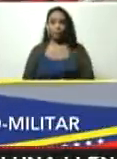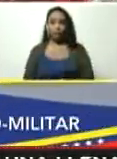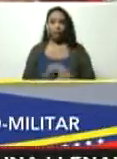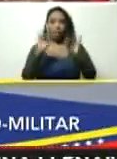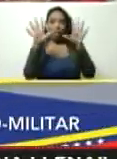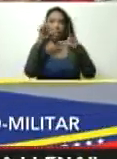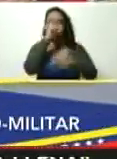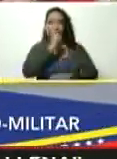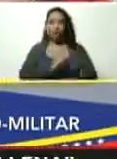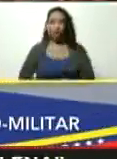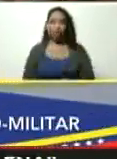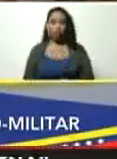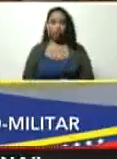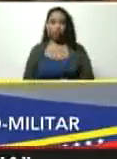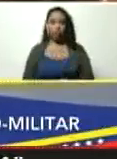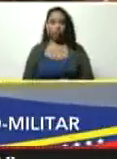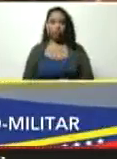10 años